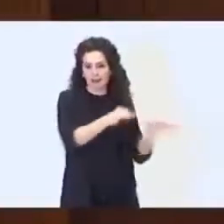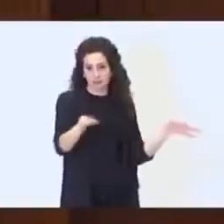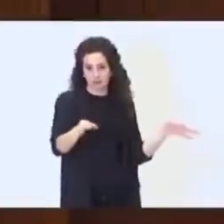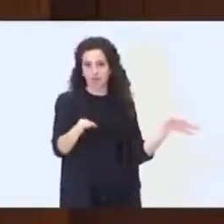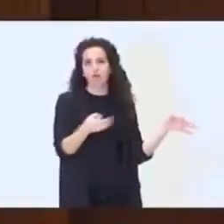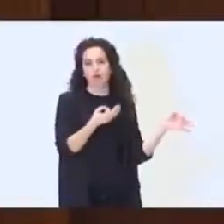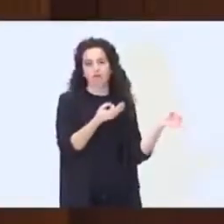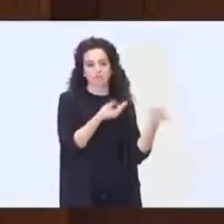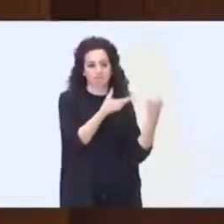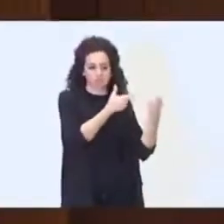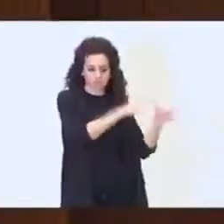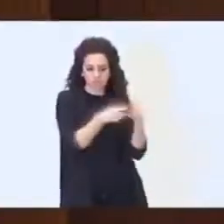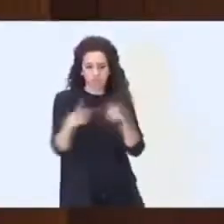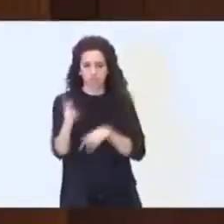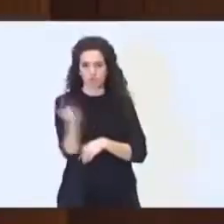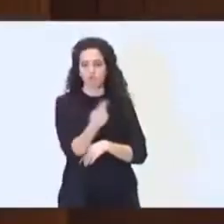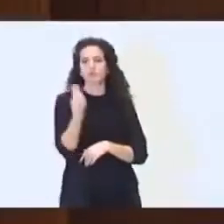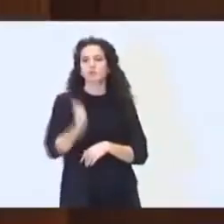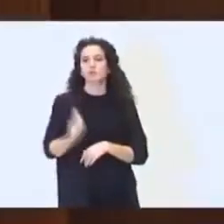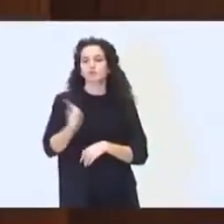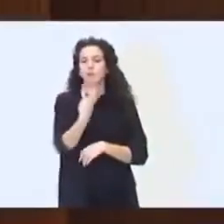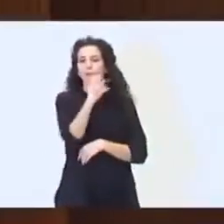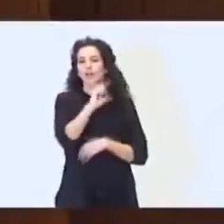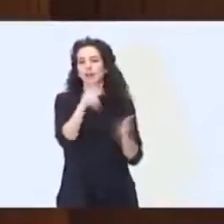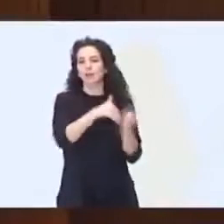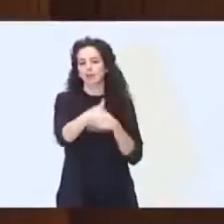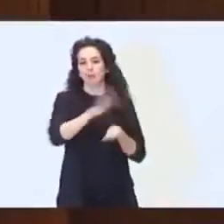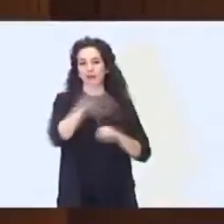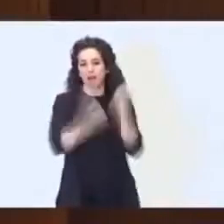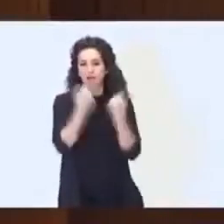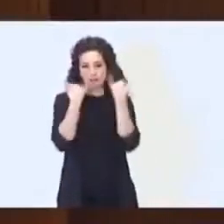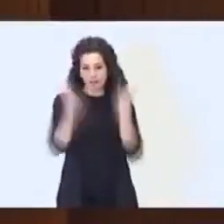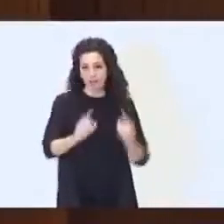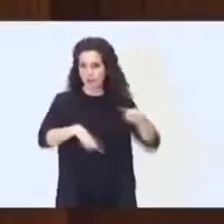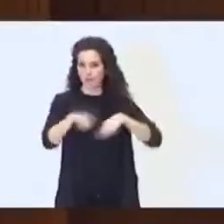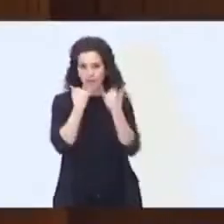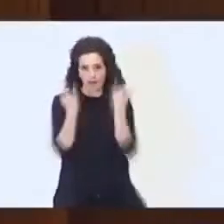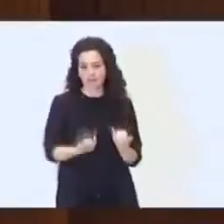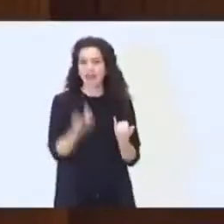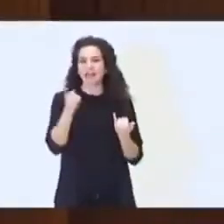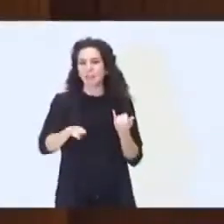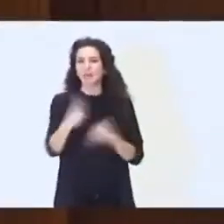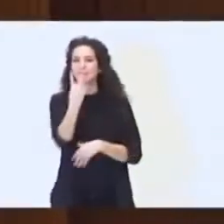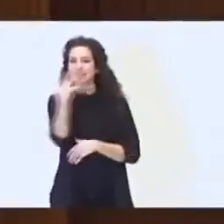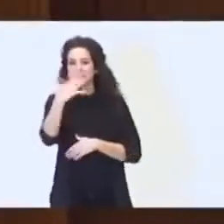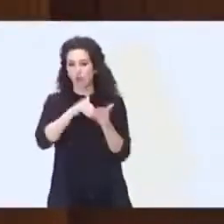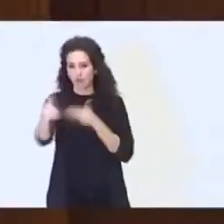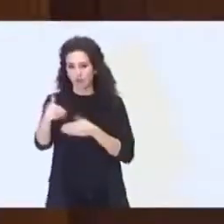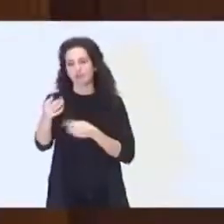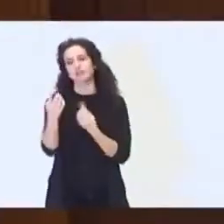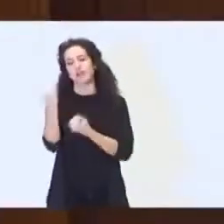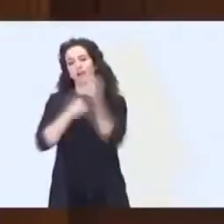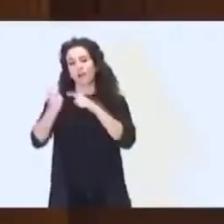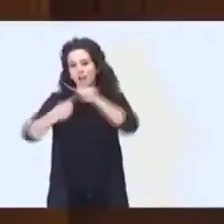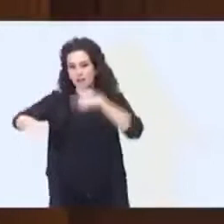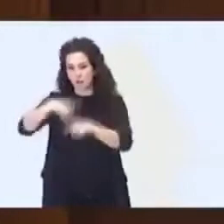millones. 40 millones para los coches eléctricos, la movilidad eléctrica. 25 millones para economía circular. 12 millones para la